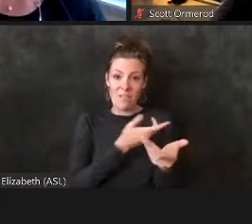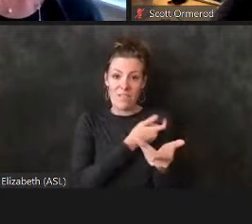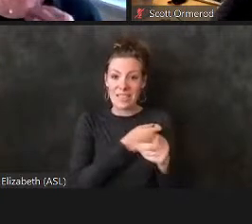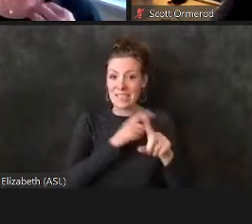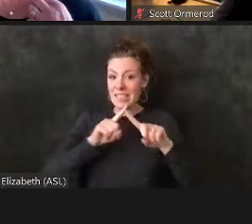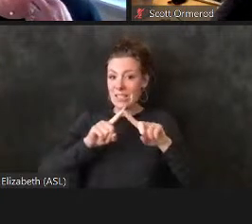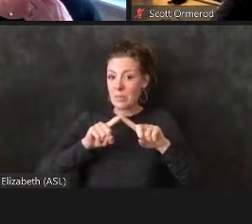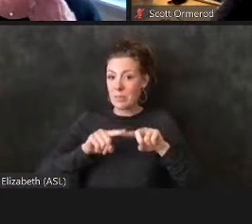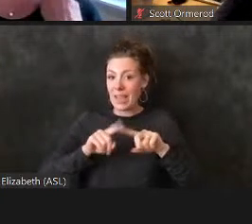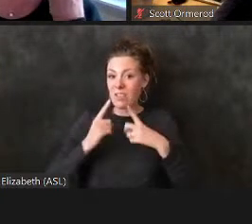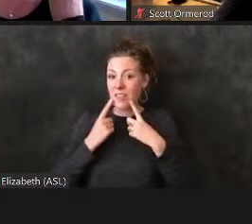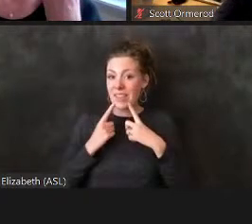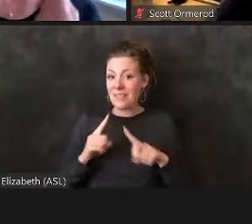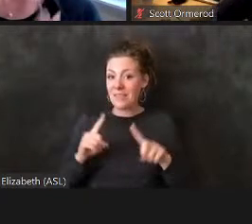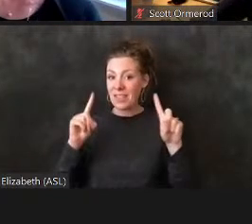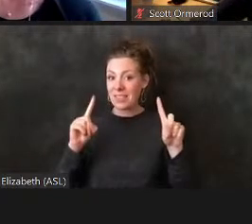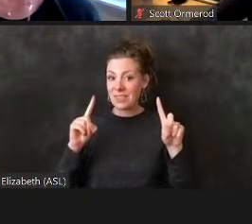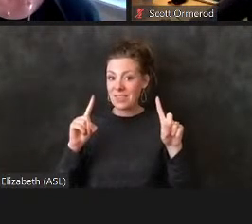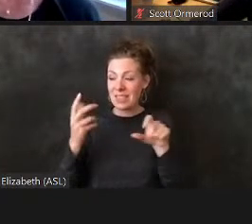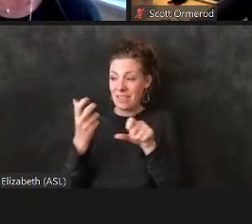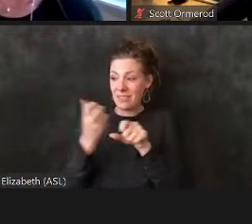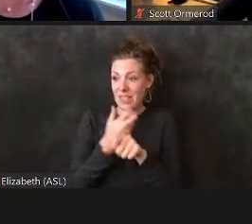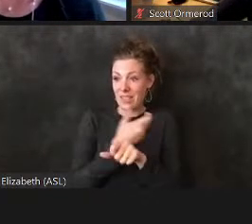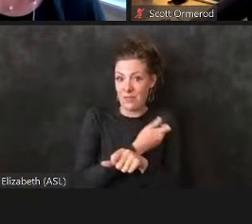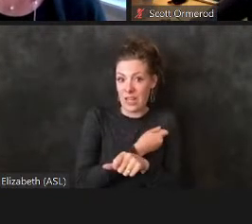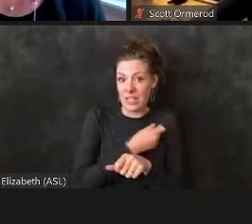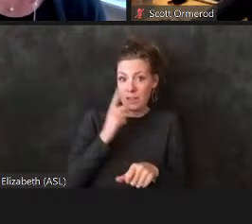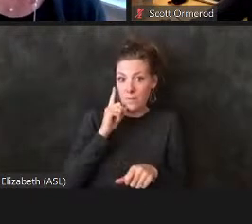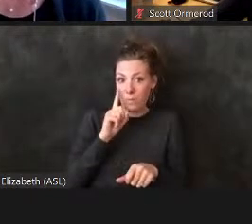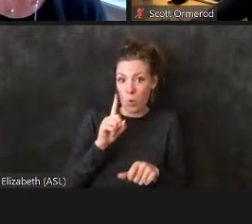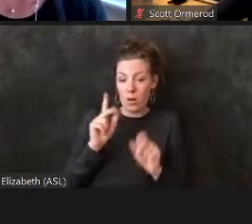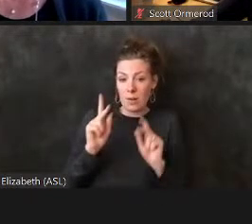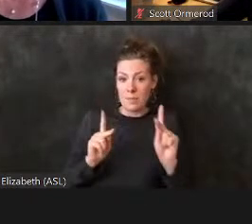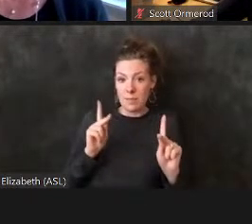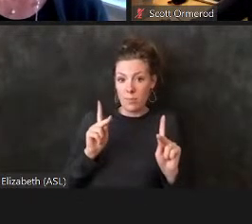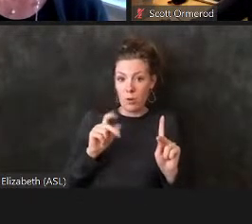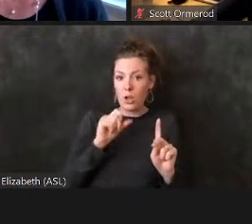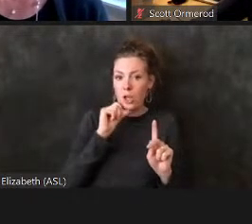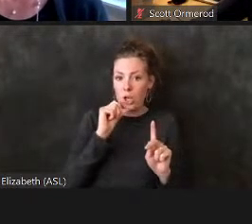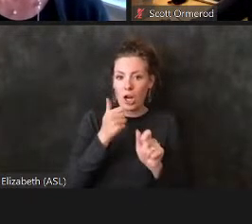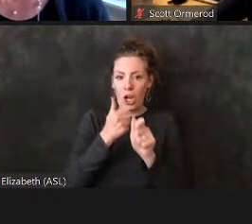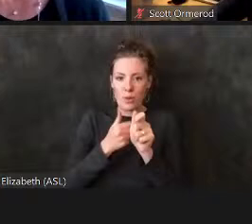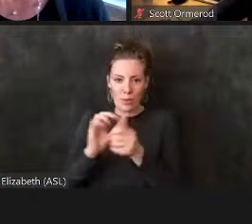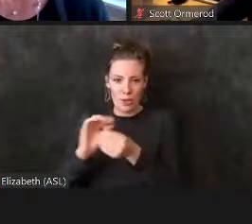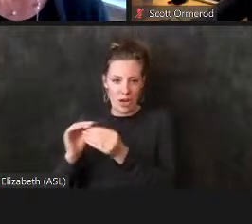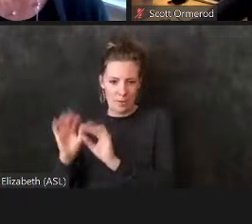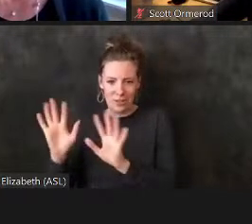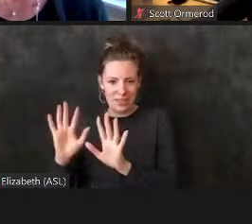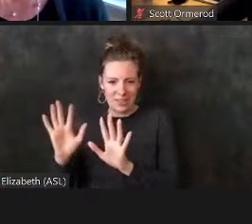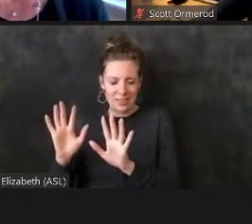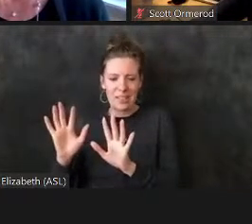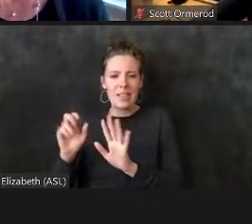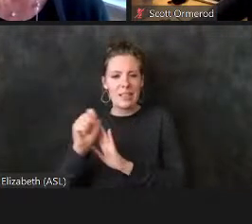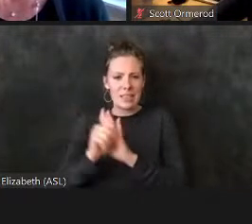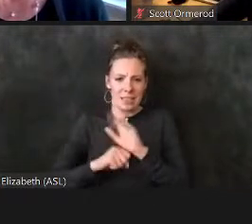Vamos a continuar de poner la efectividad de estas vacaciones, de que las vacunas lleguen a la gente.